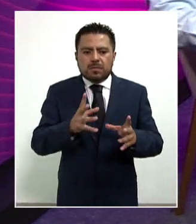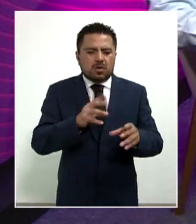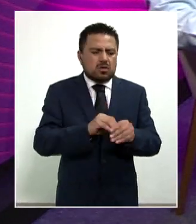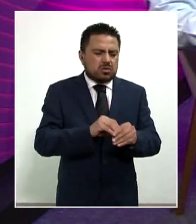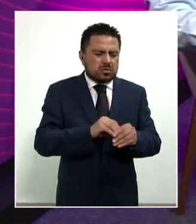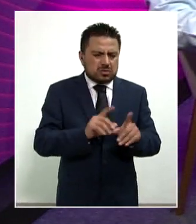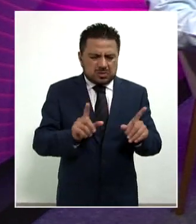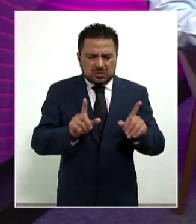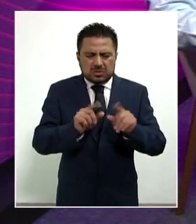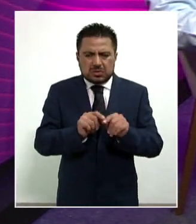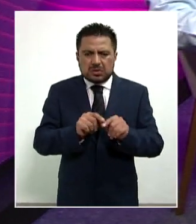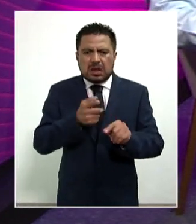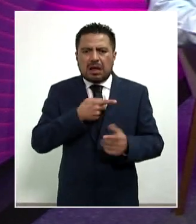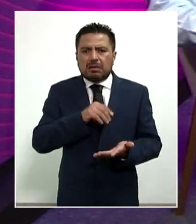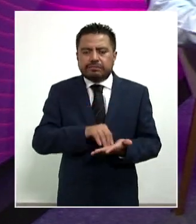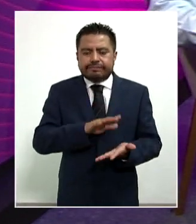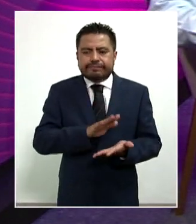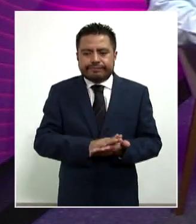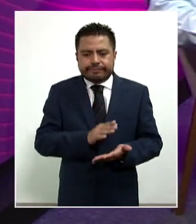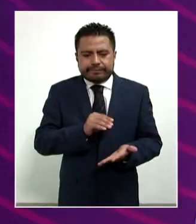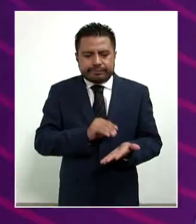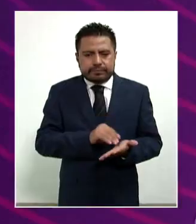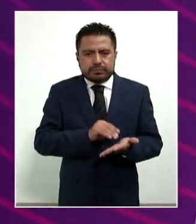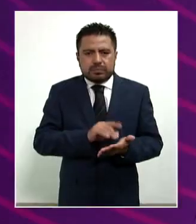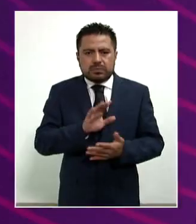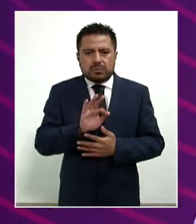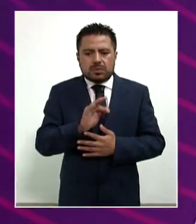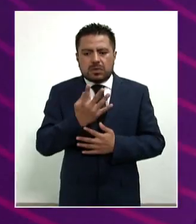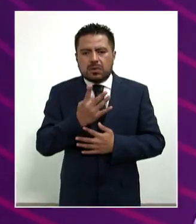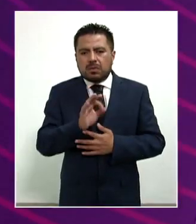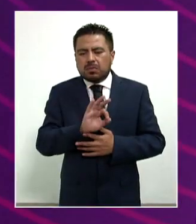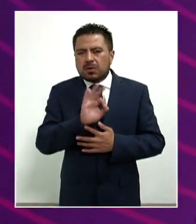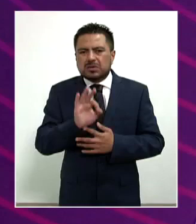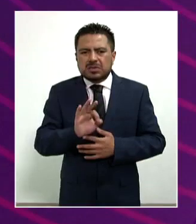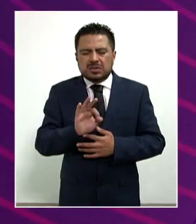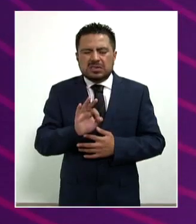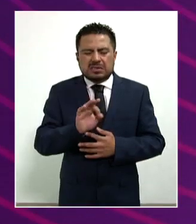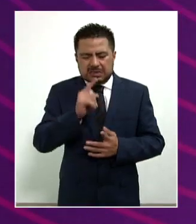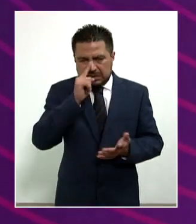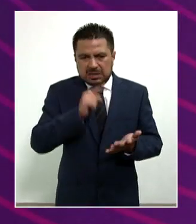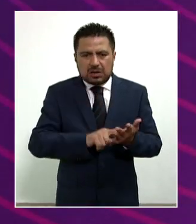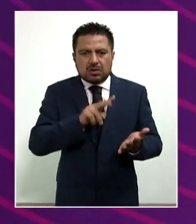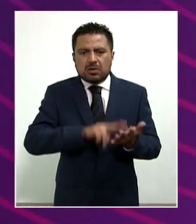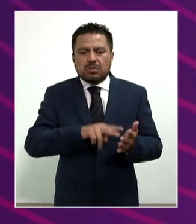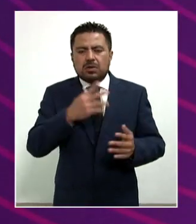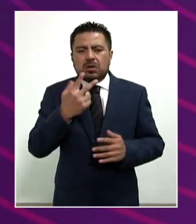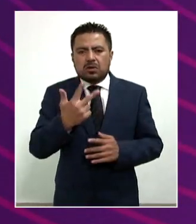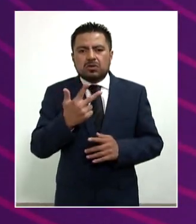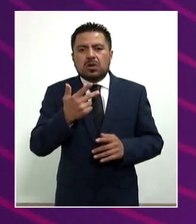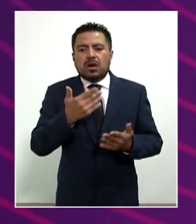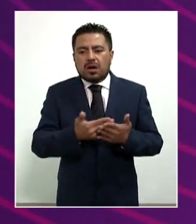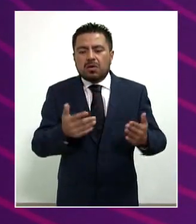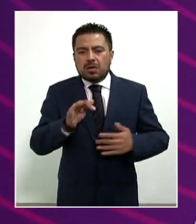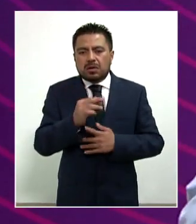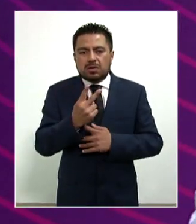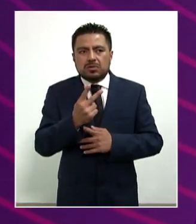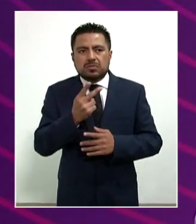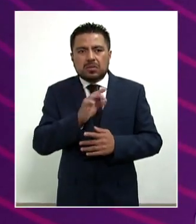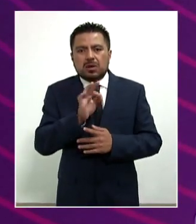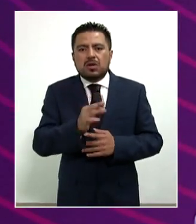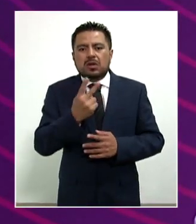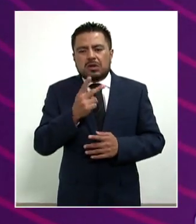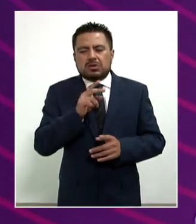que está estancado. O sea, 44% o algo así en 2008 y 42%. O sea, al final